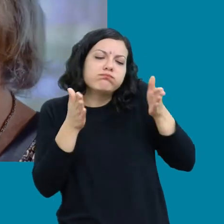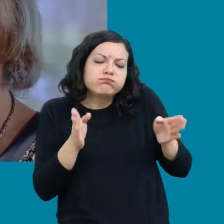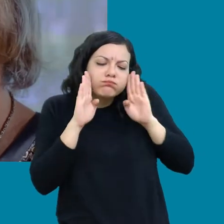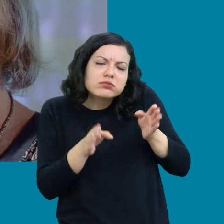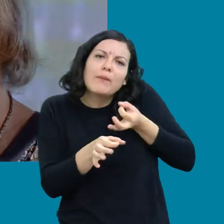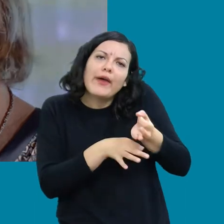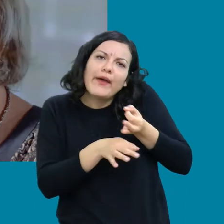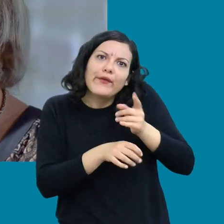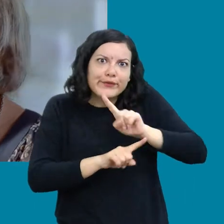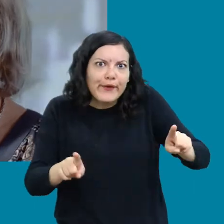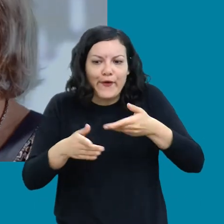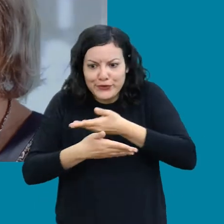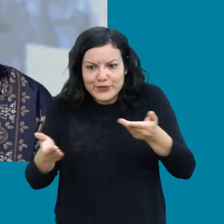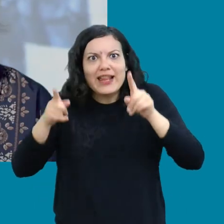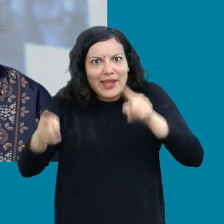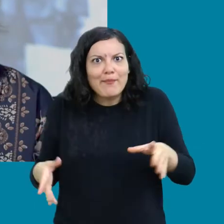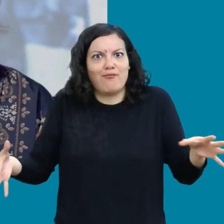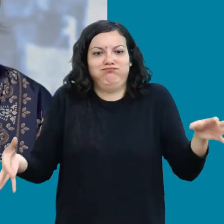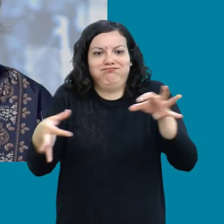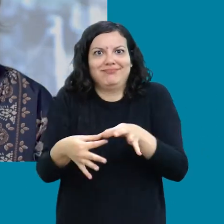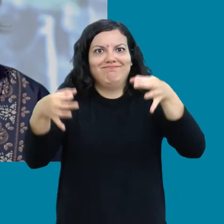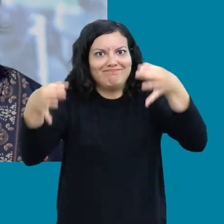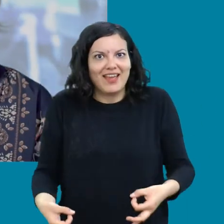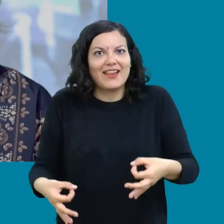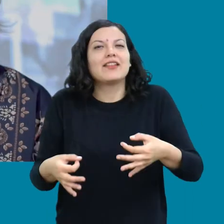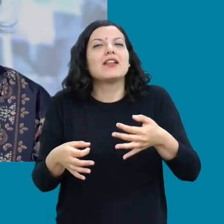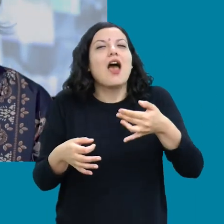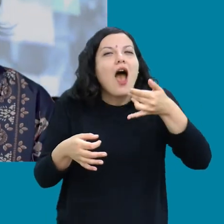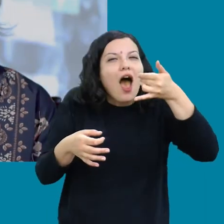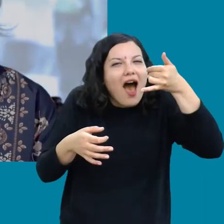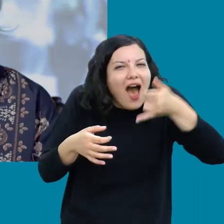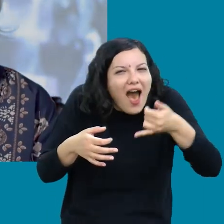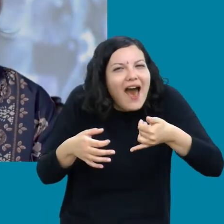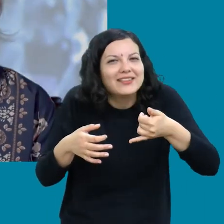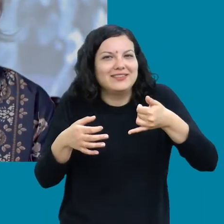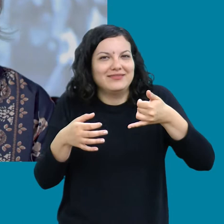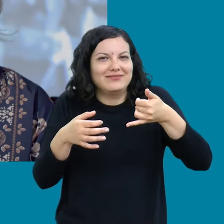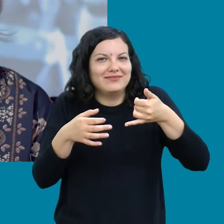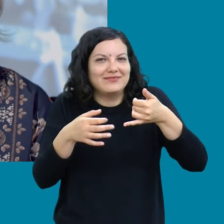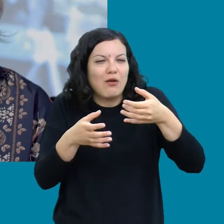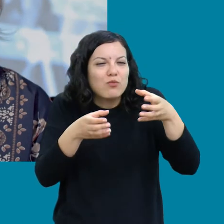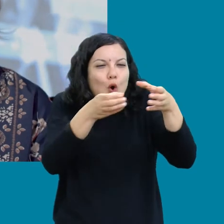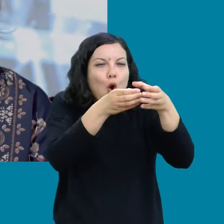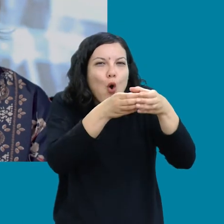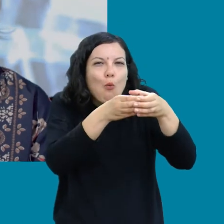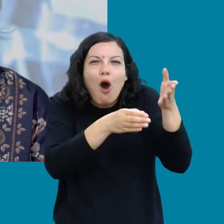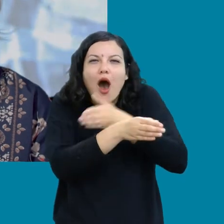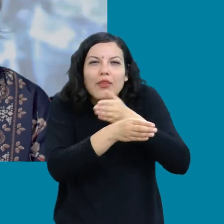un hecho pedagógico, es un hecho social. Es que hay alguien que no estaba